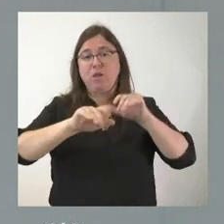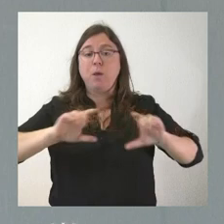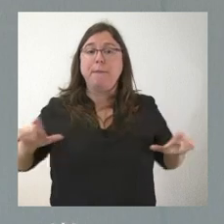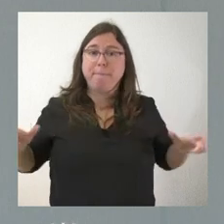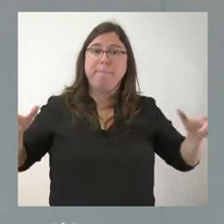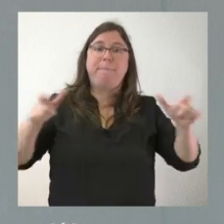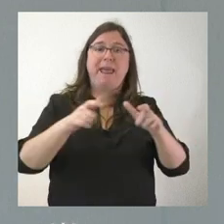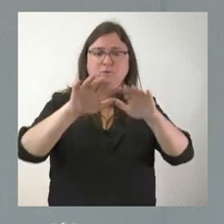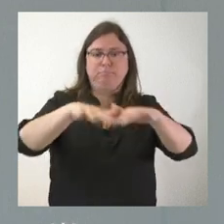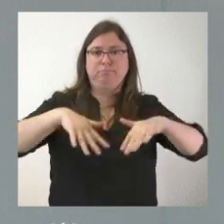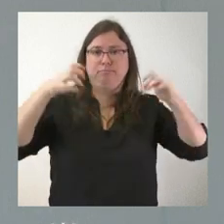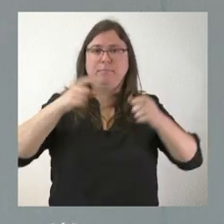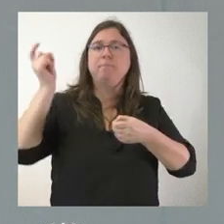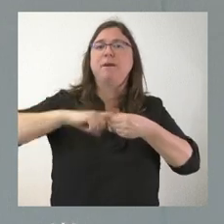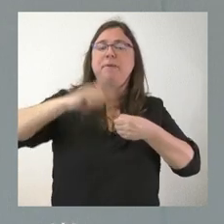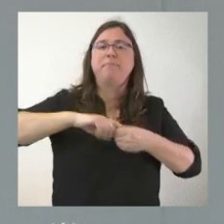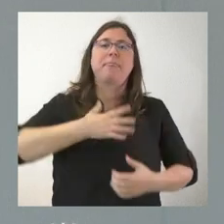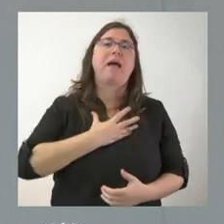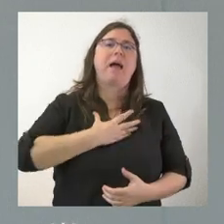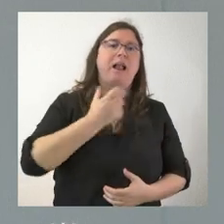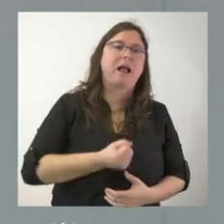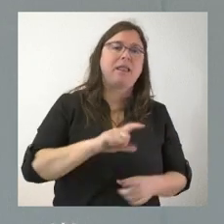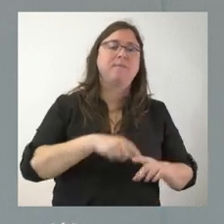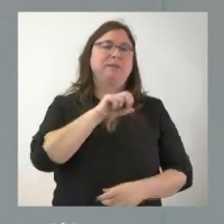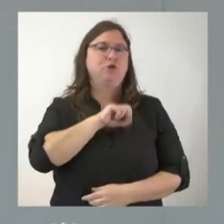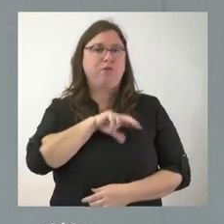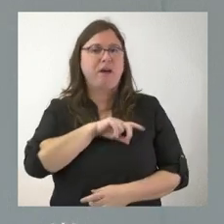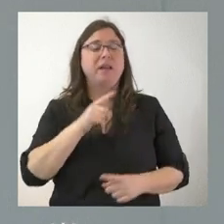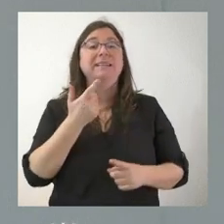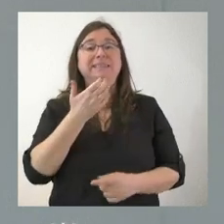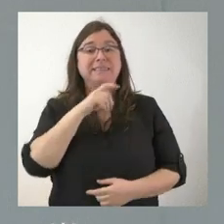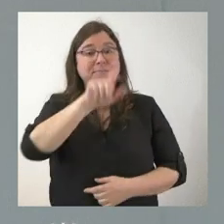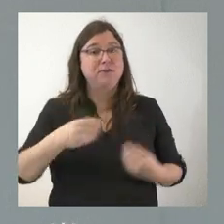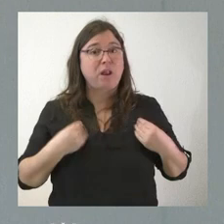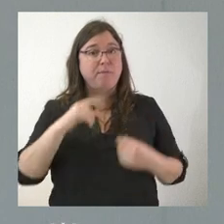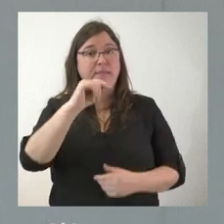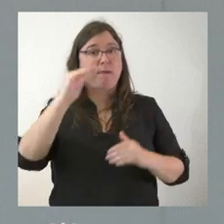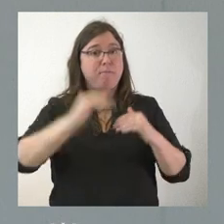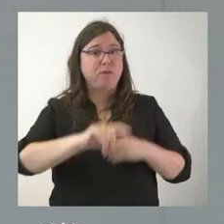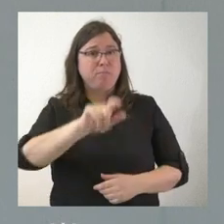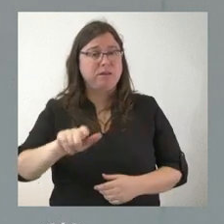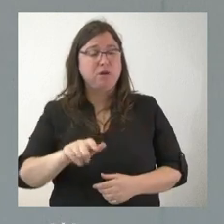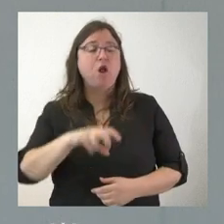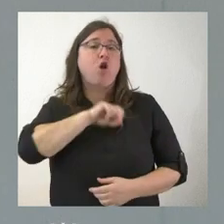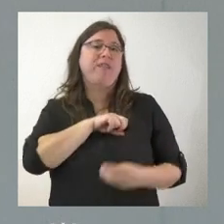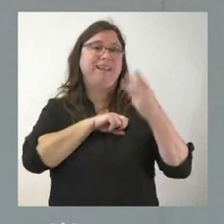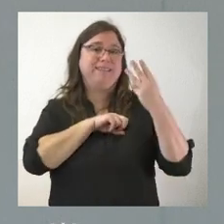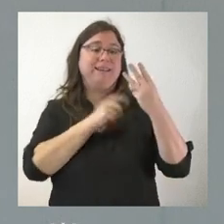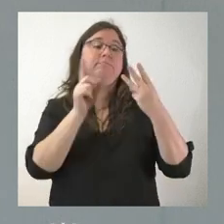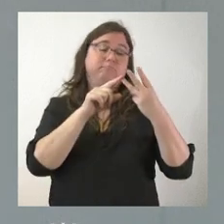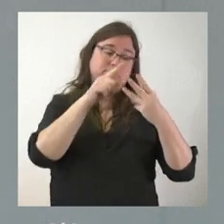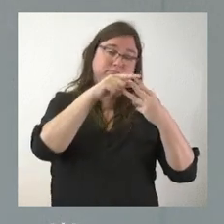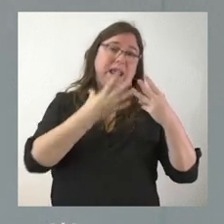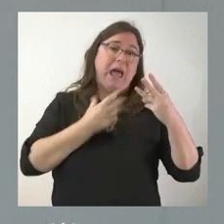habitualmente los ayuntamientos lo forman el alcalde y los concejales al ser de municipios de menos de 100 habitantes y tenemos ante tres concejales incluyendo el alcalde